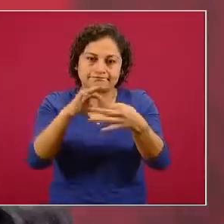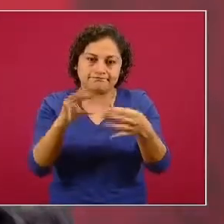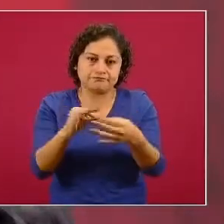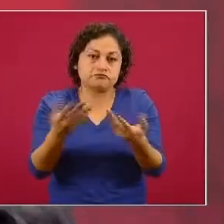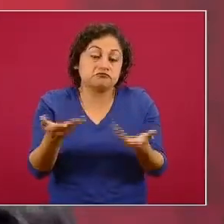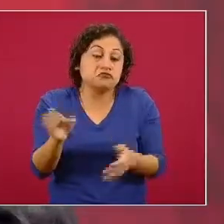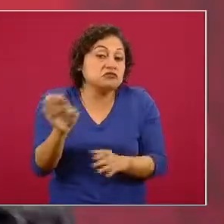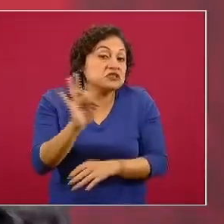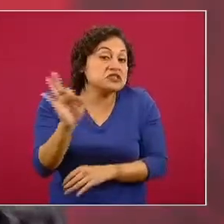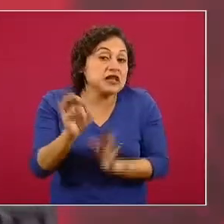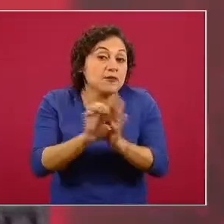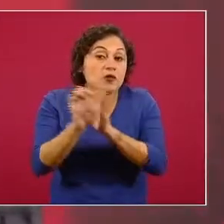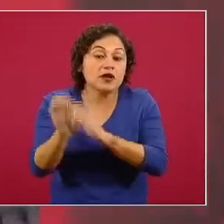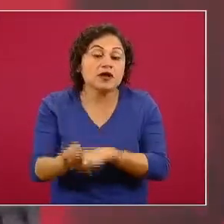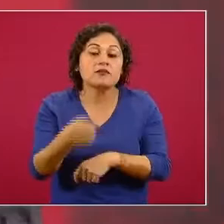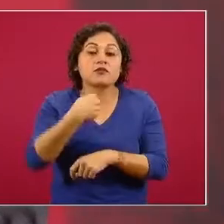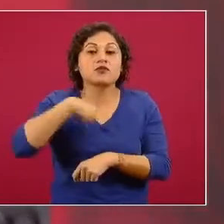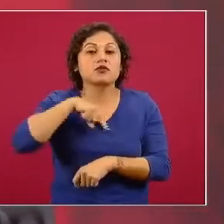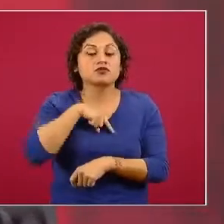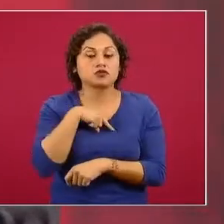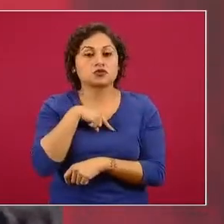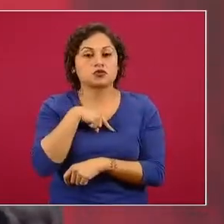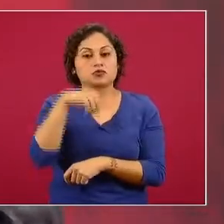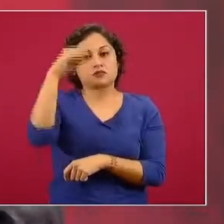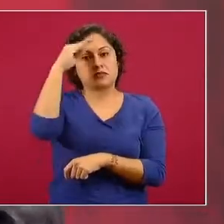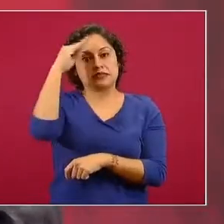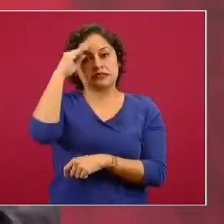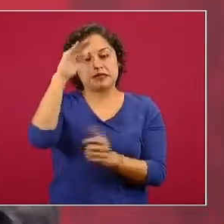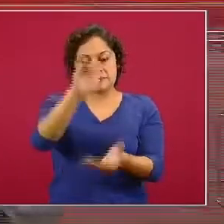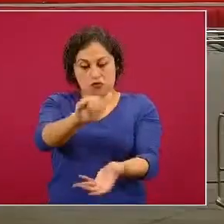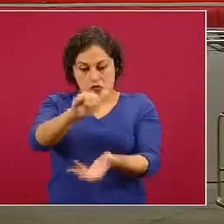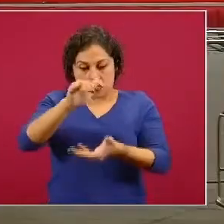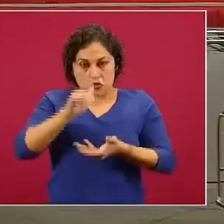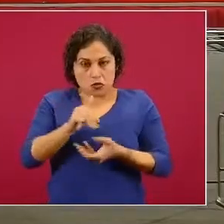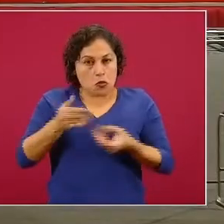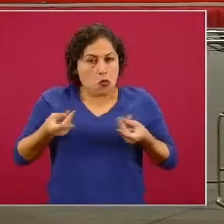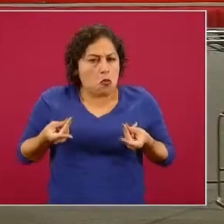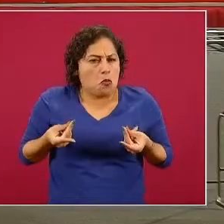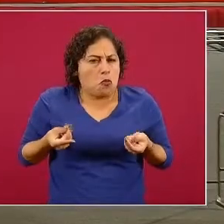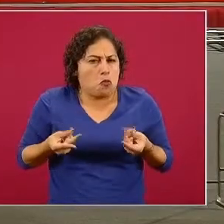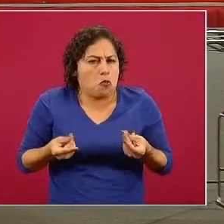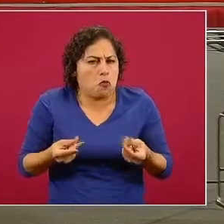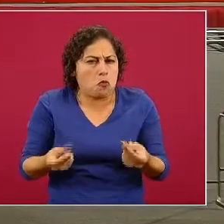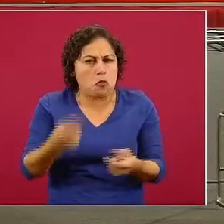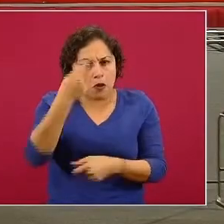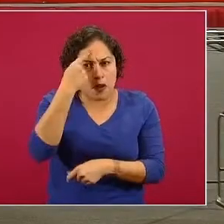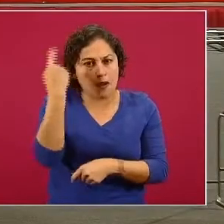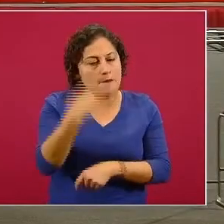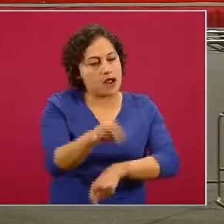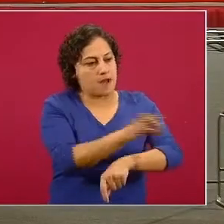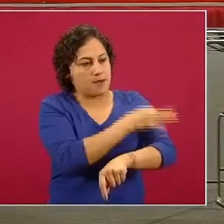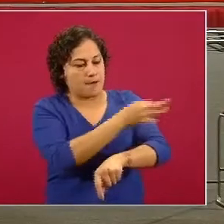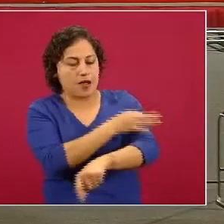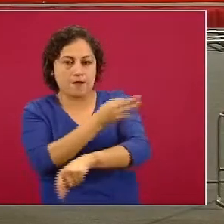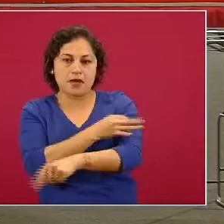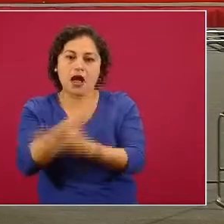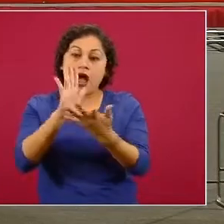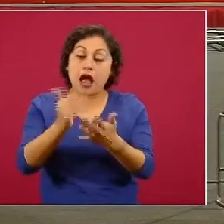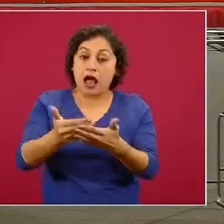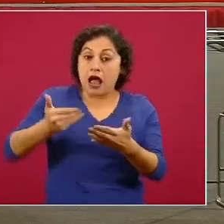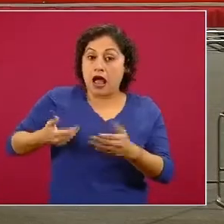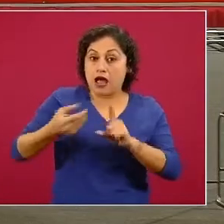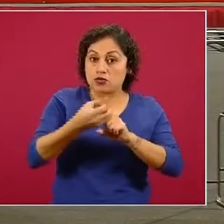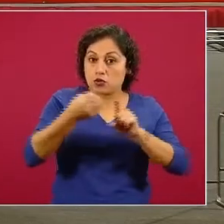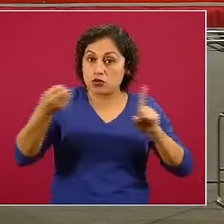organizar sesiones intensivas a través de los distintos campos de trabajo, organizados de acuerdo a la